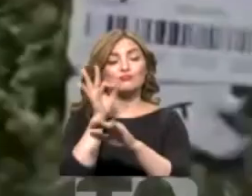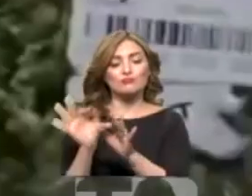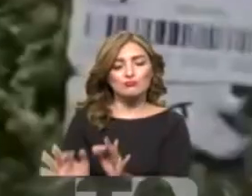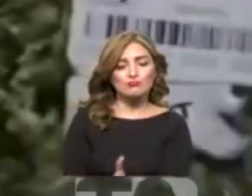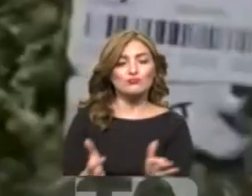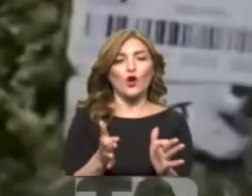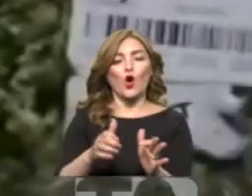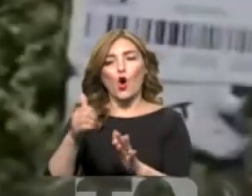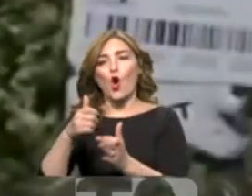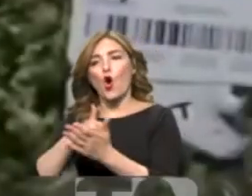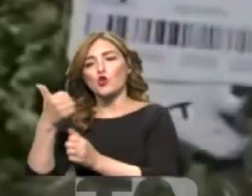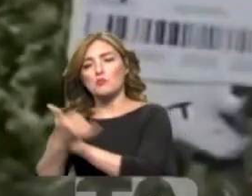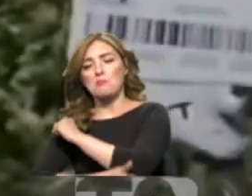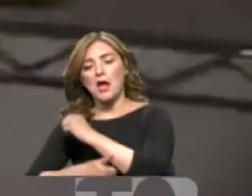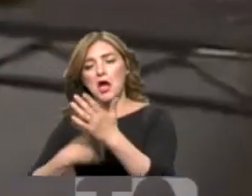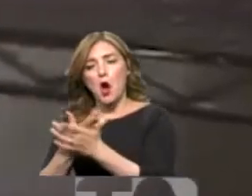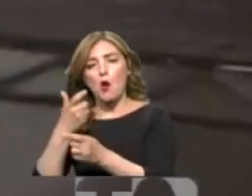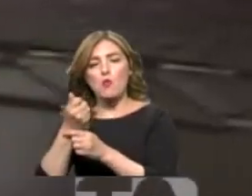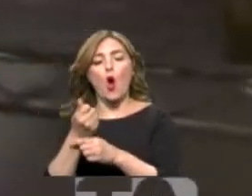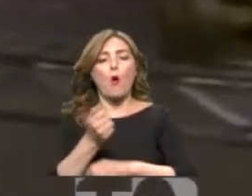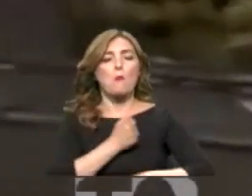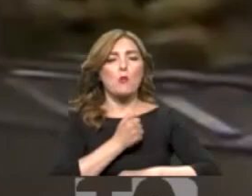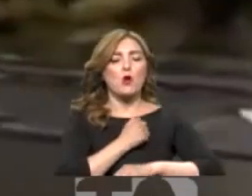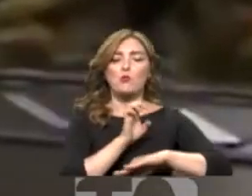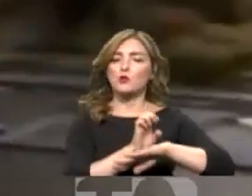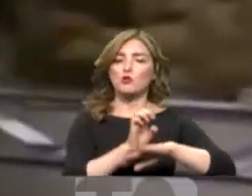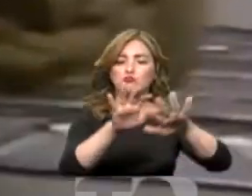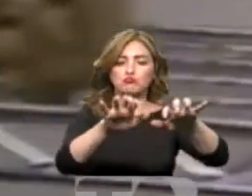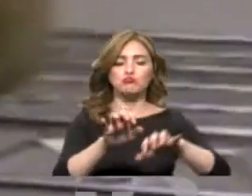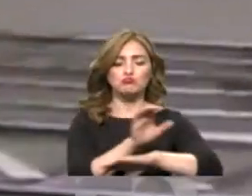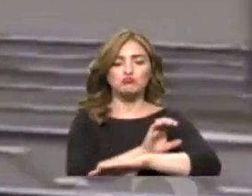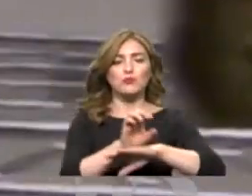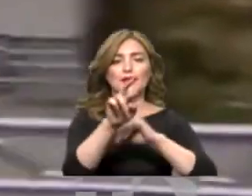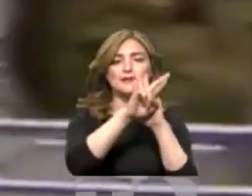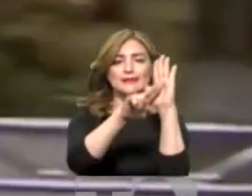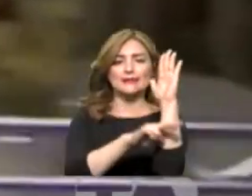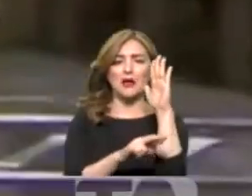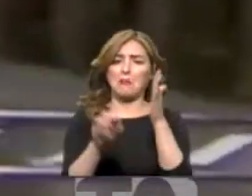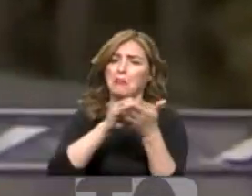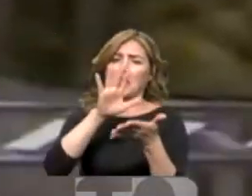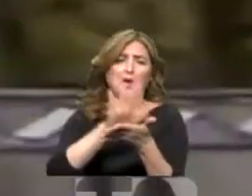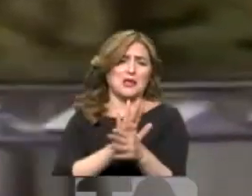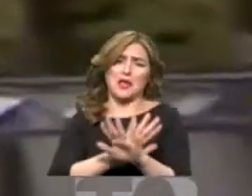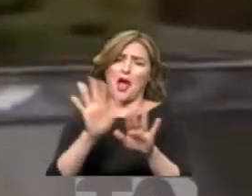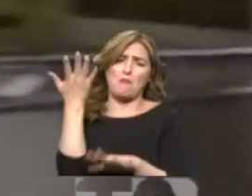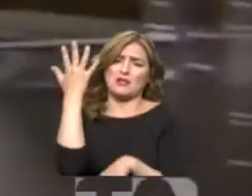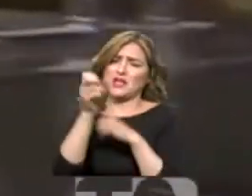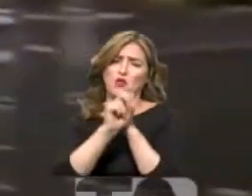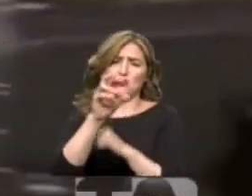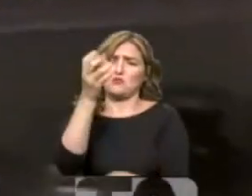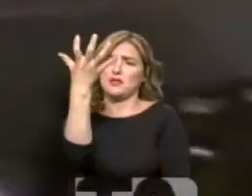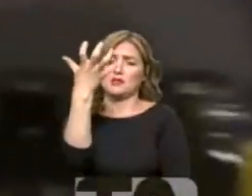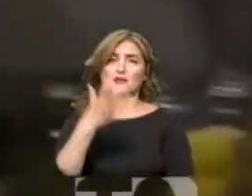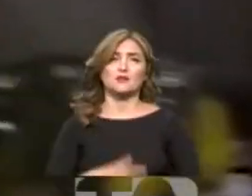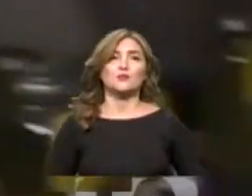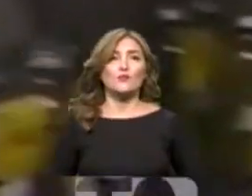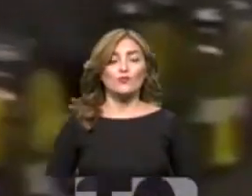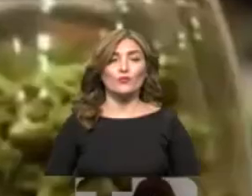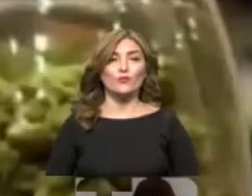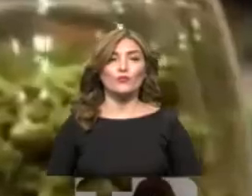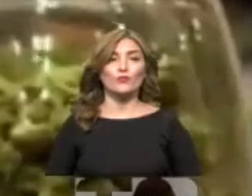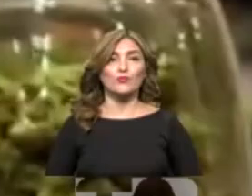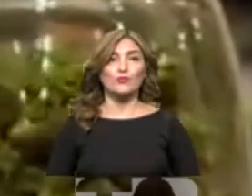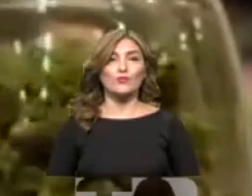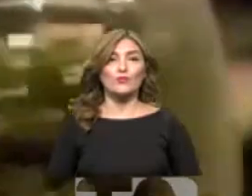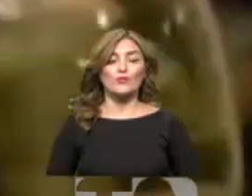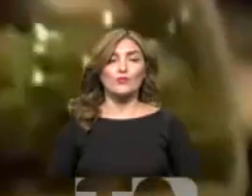sea importado o producido en el país bajo las reglas de una ley existente desde 2015. En Quito, Fausto